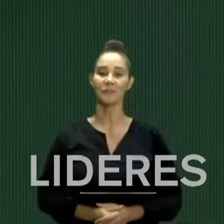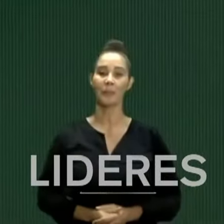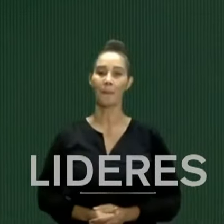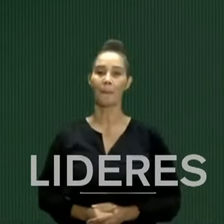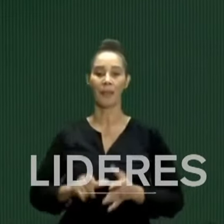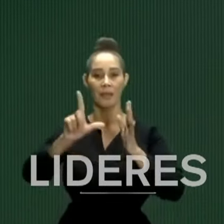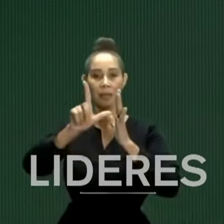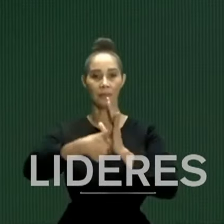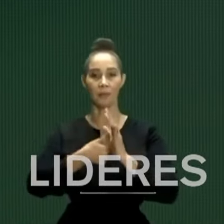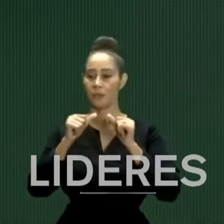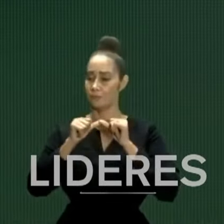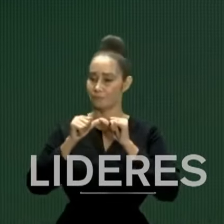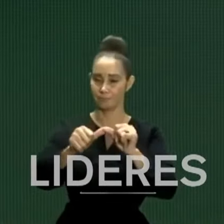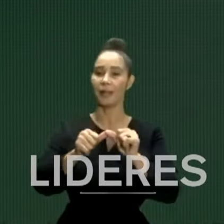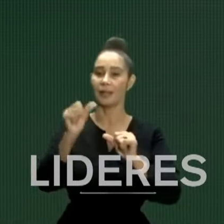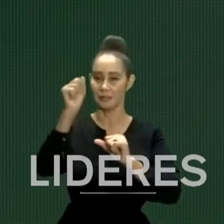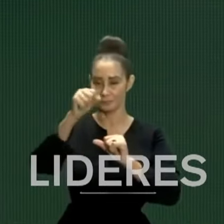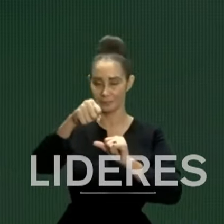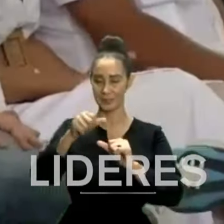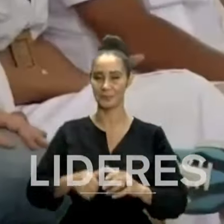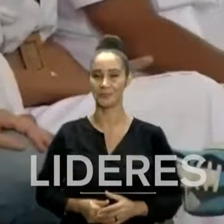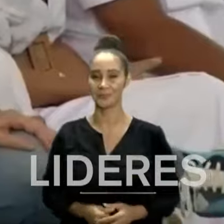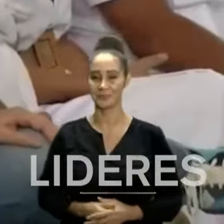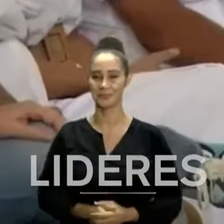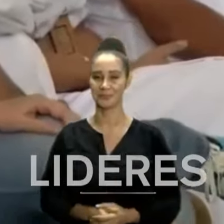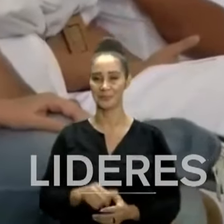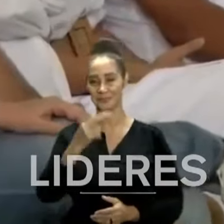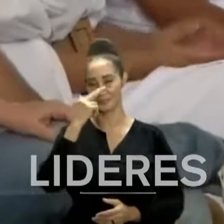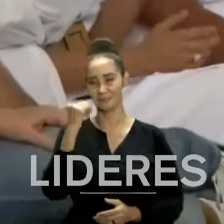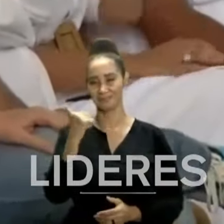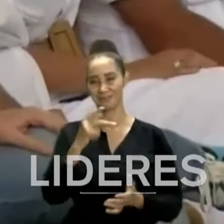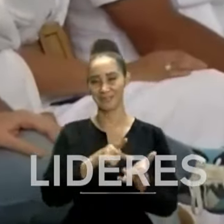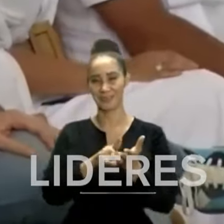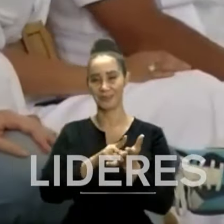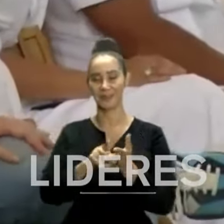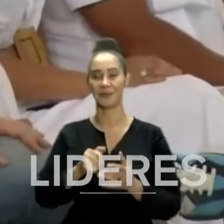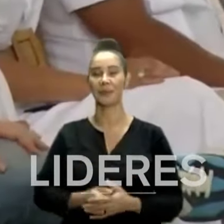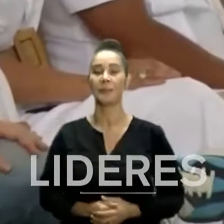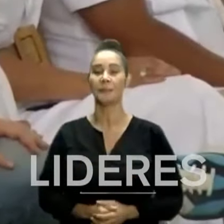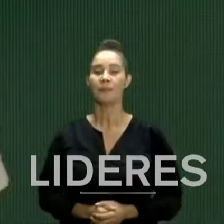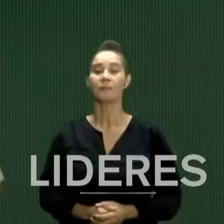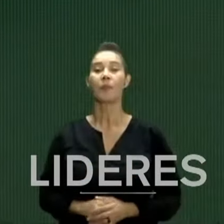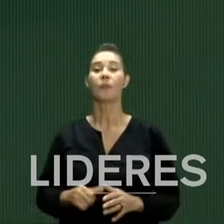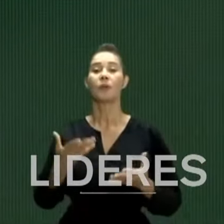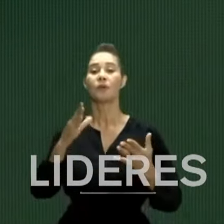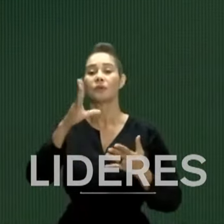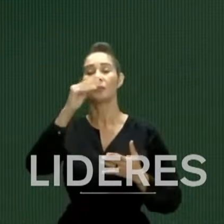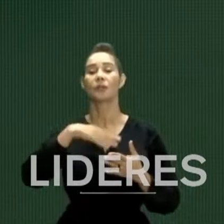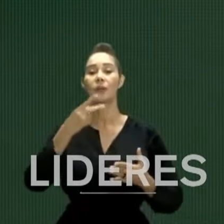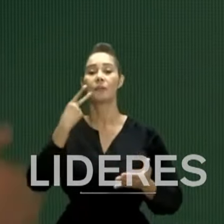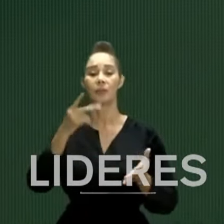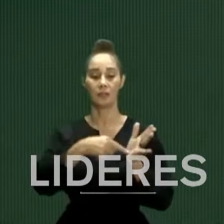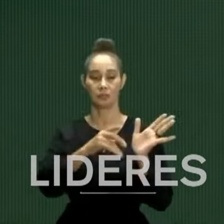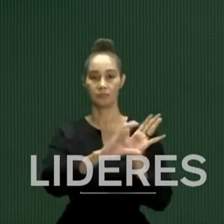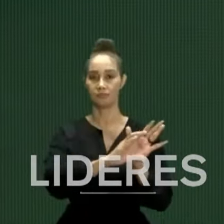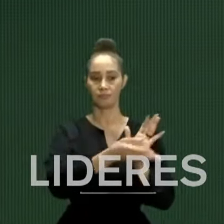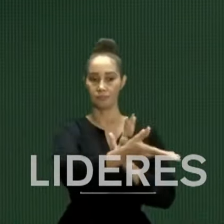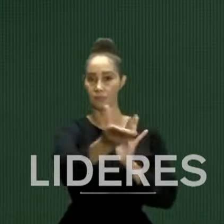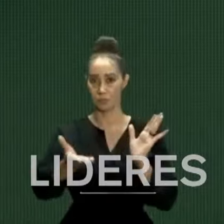Y después me dijo, dale para adelante. Es verdad. Bueno, señores, miren, este es un